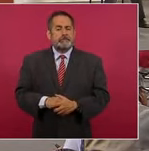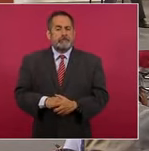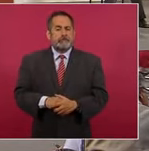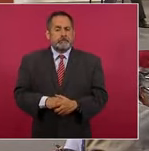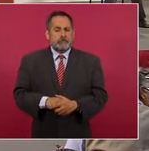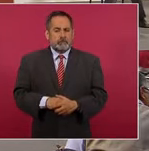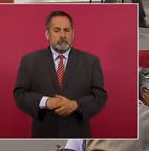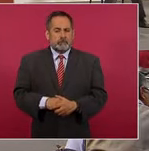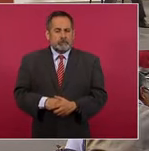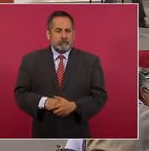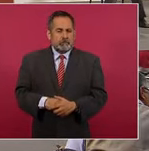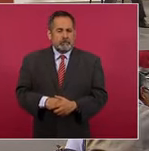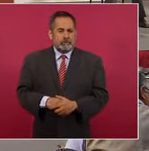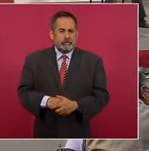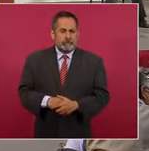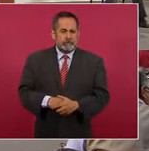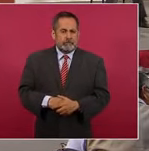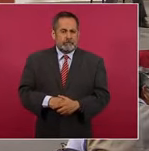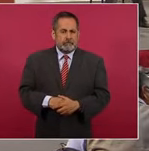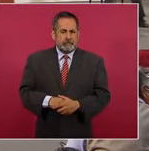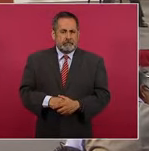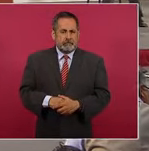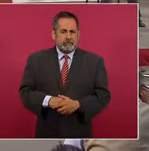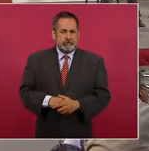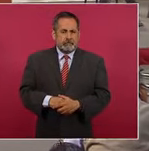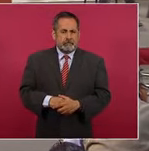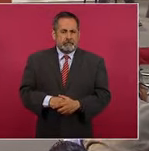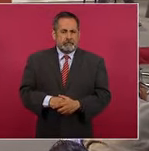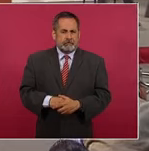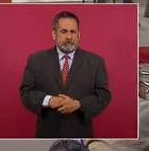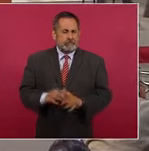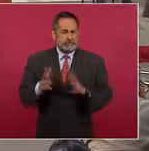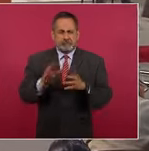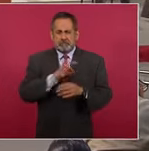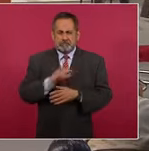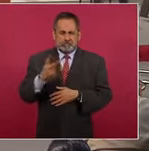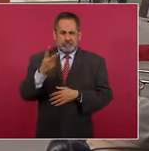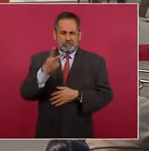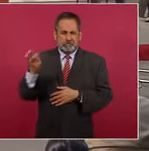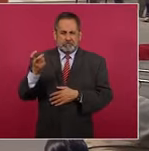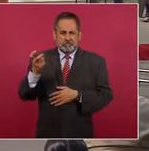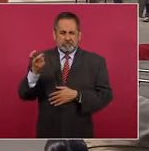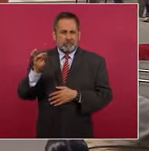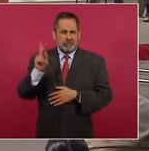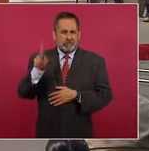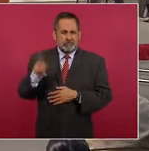o todos, son más de 200 kilómetros.